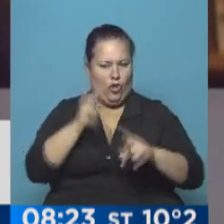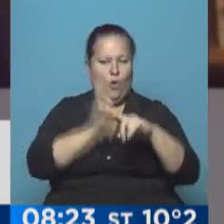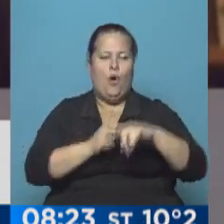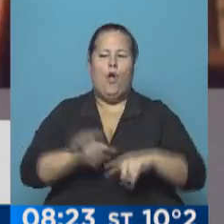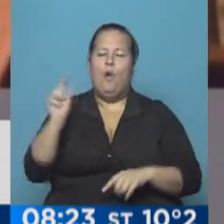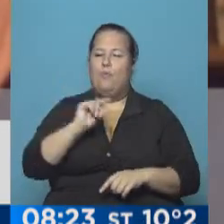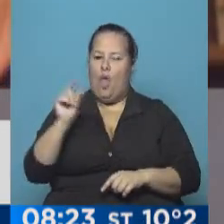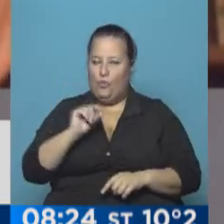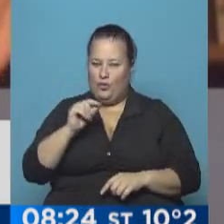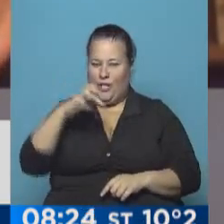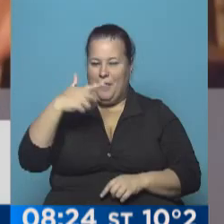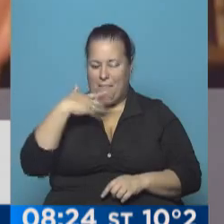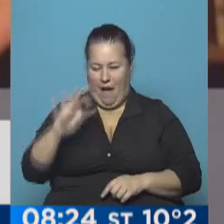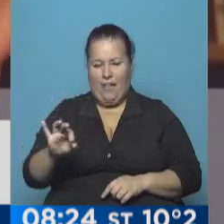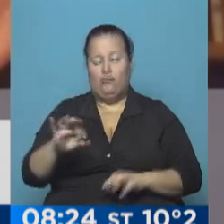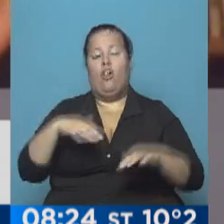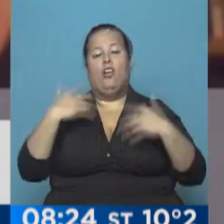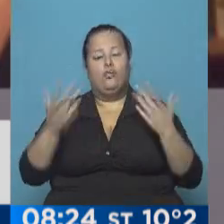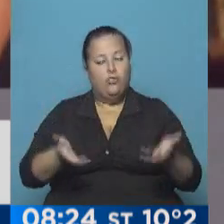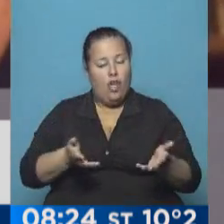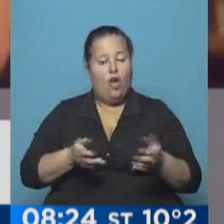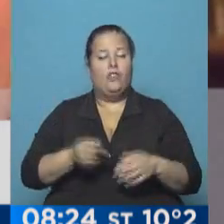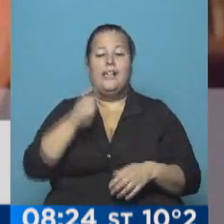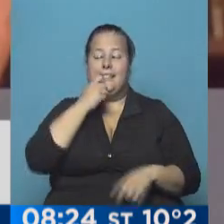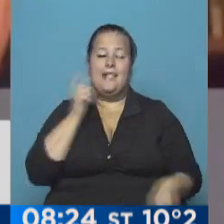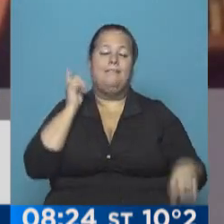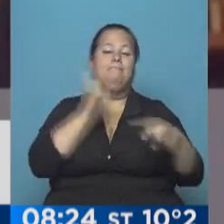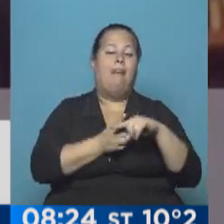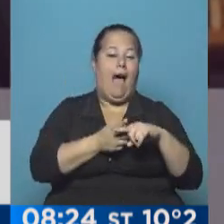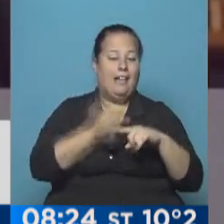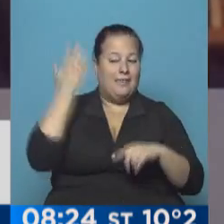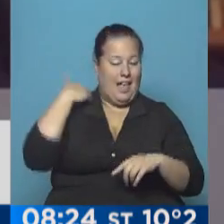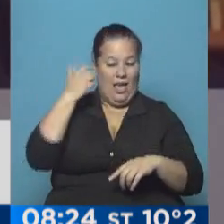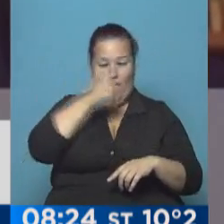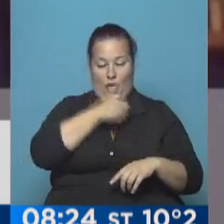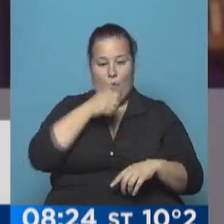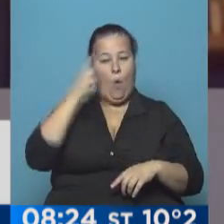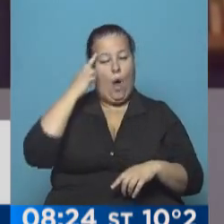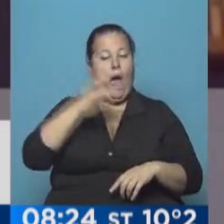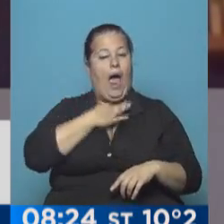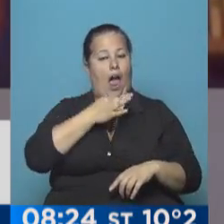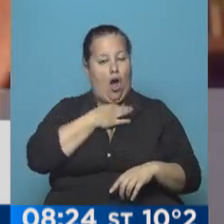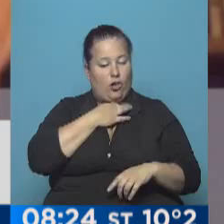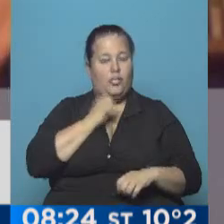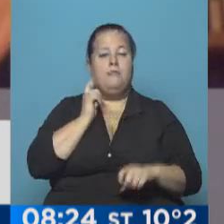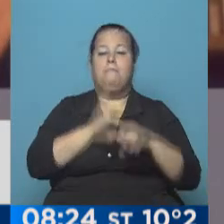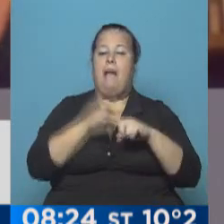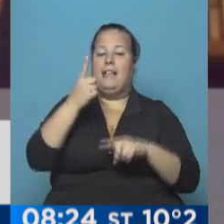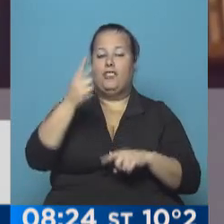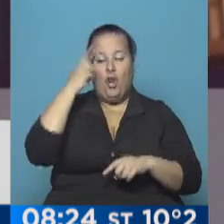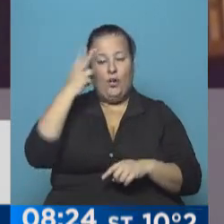provisorio de las primarias por lo tanto si se le suma a lo obtenido el domingo 9 de agosto más estos